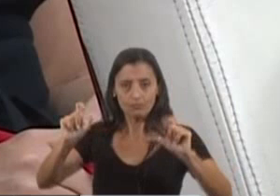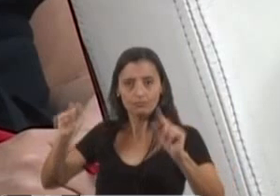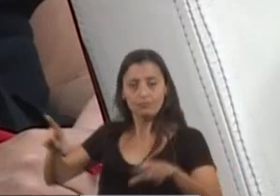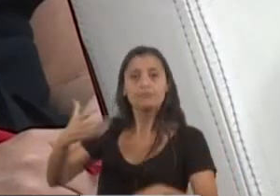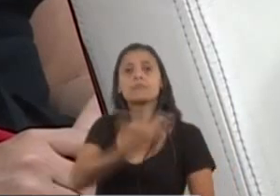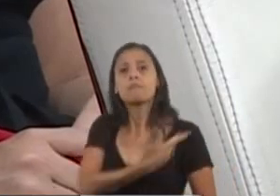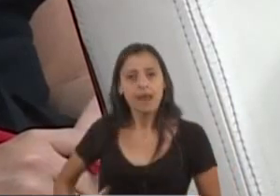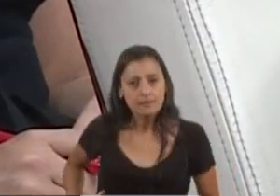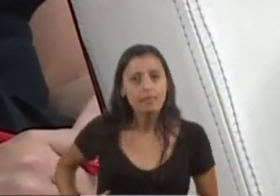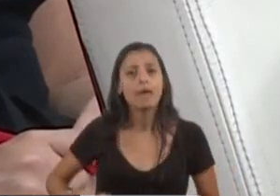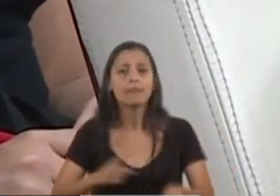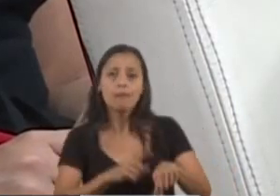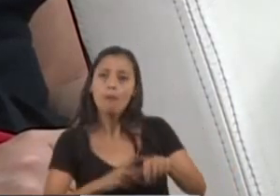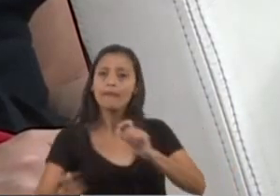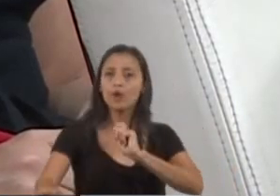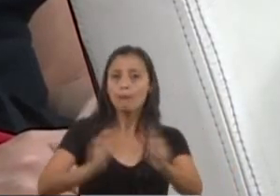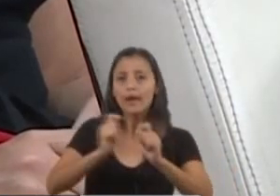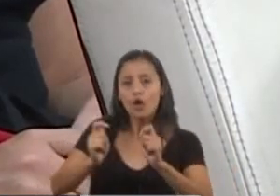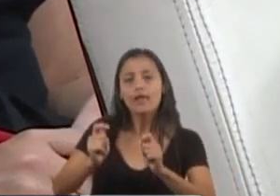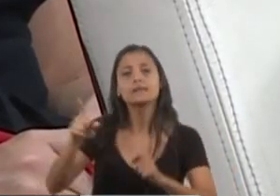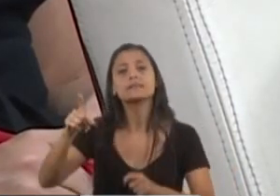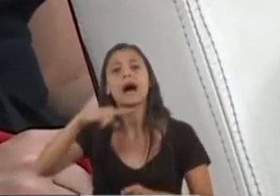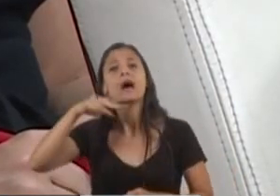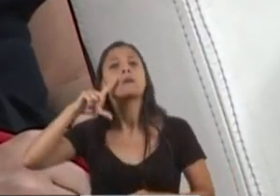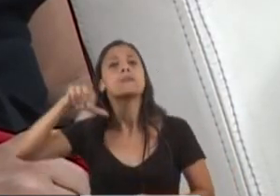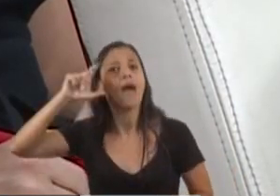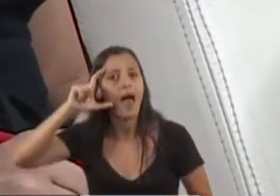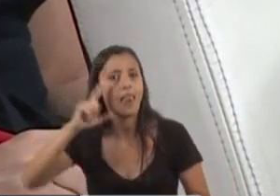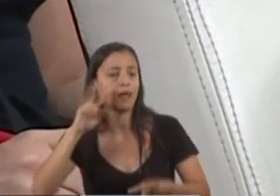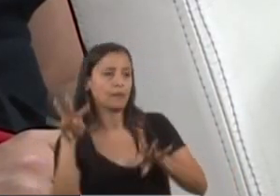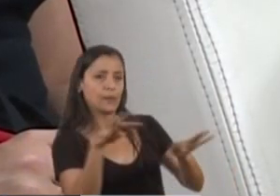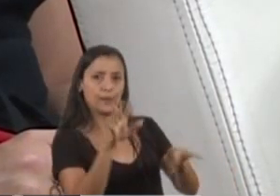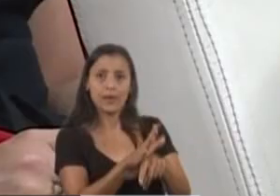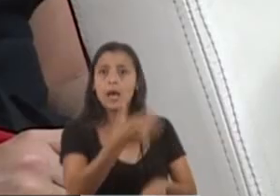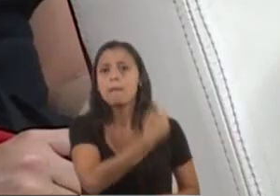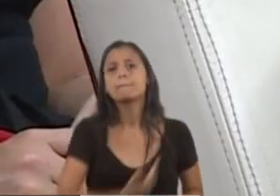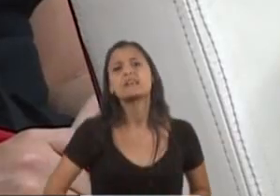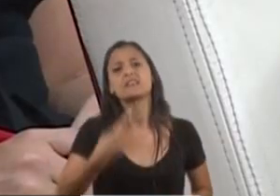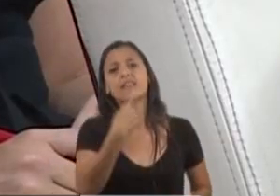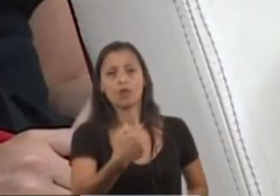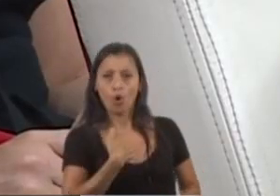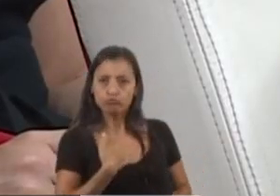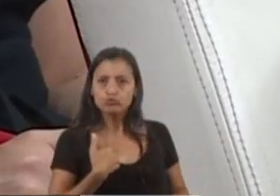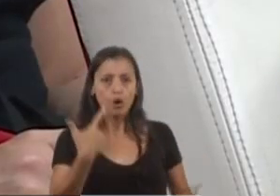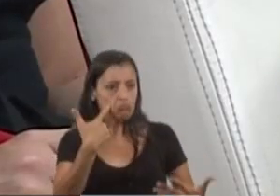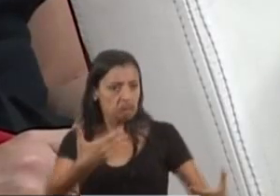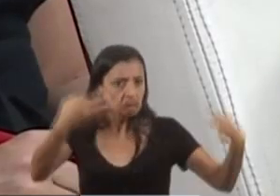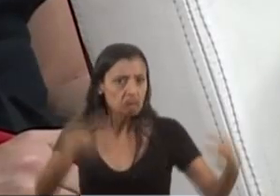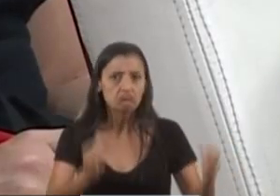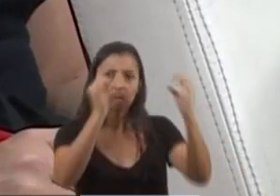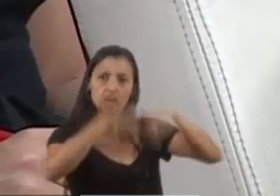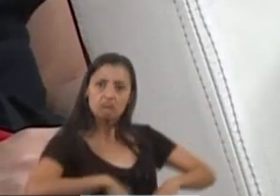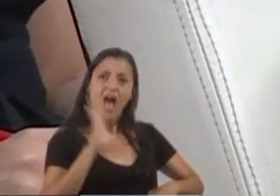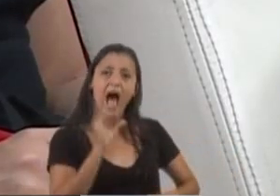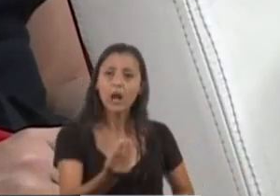con Jonathan Viale en TN, si en algún momento el presidente, y dado que dijo que no tenía nada que esconder, piensa brindar alguna conferencia de prensa